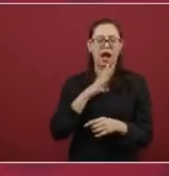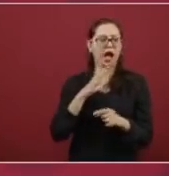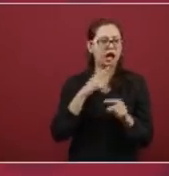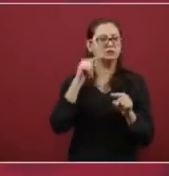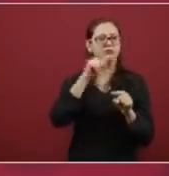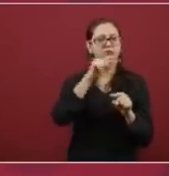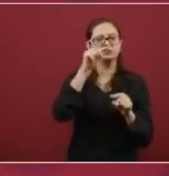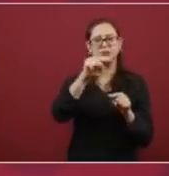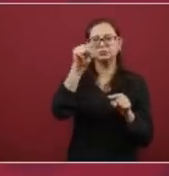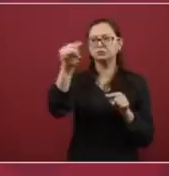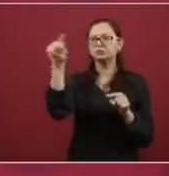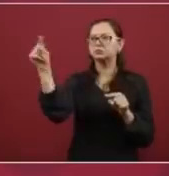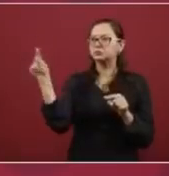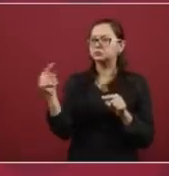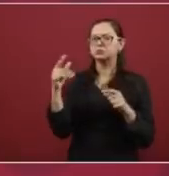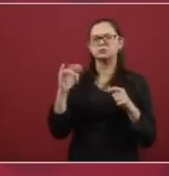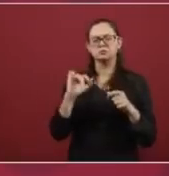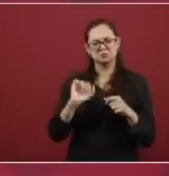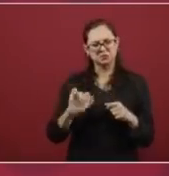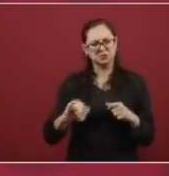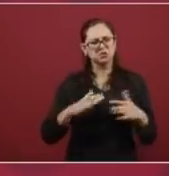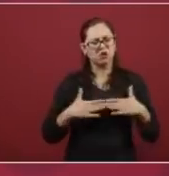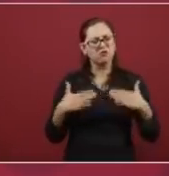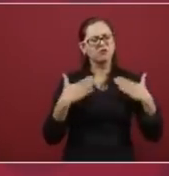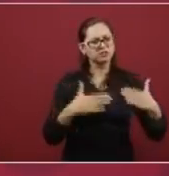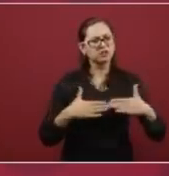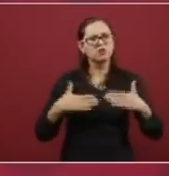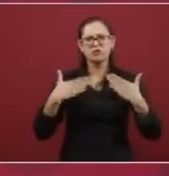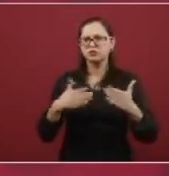expresiones de confianza y